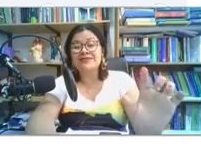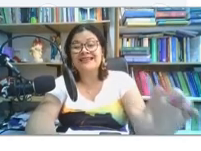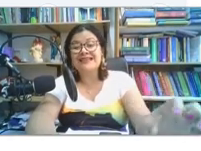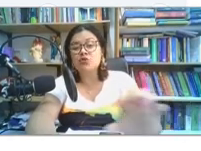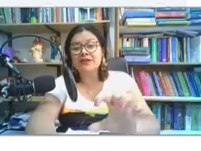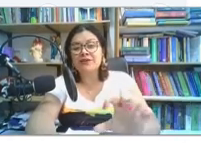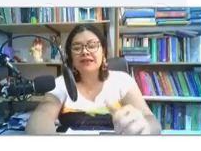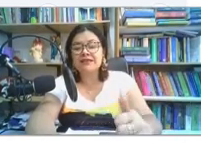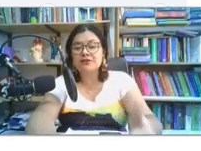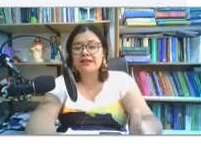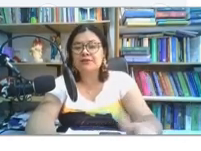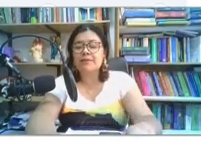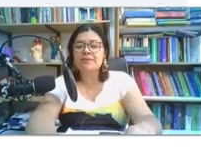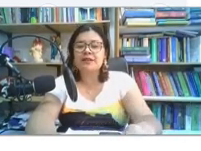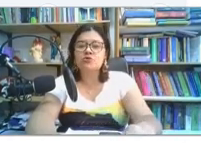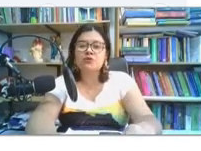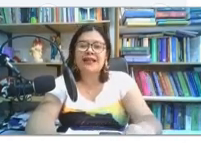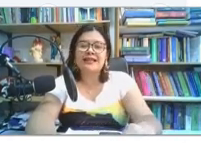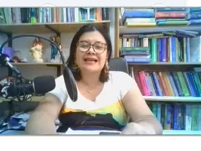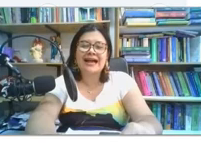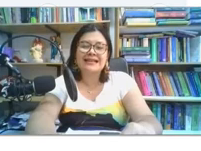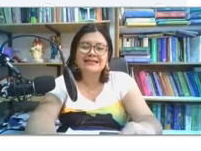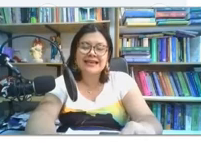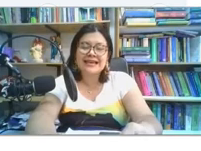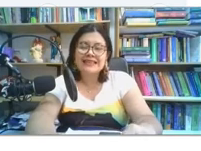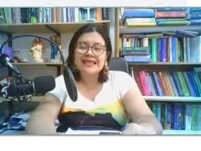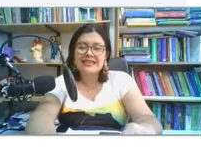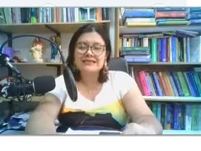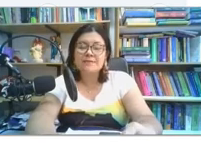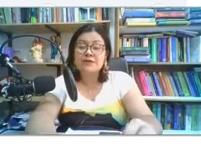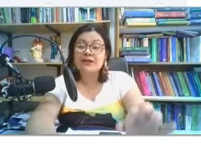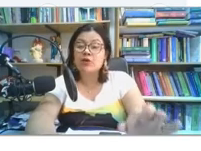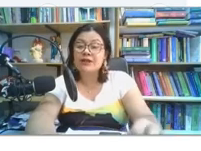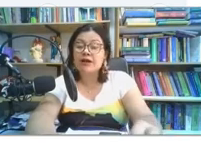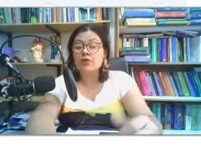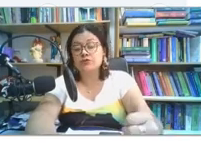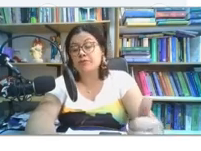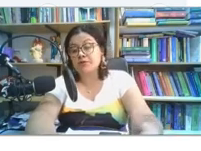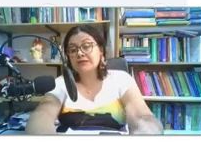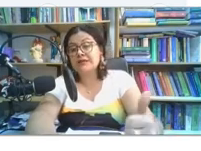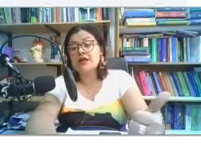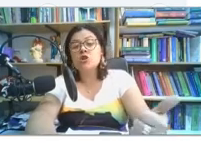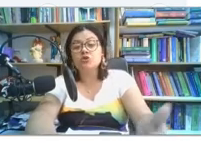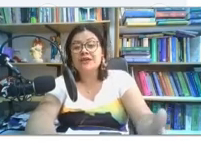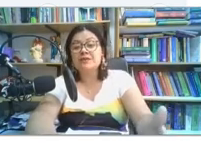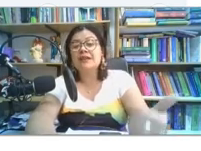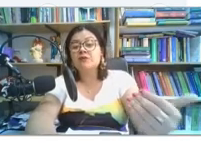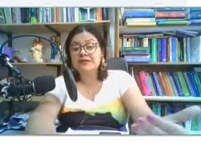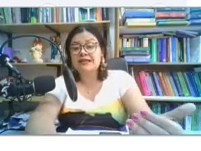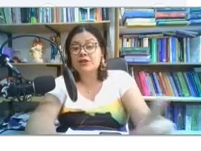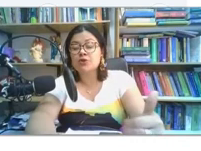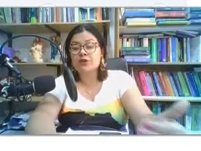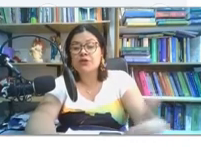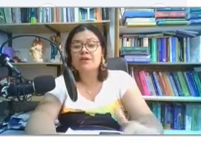ese número de registro en el que te va a permitir consultar las áreas de desempeño a la hora o se podría decir los ejes temáticos